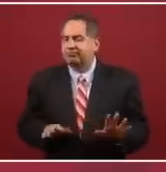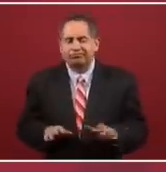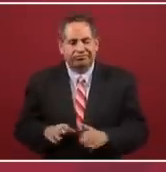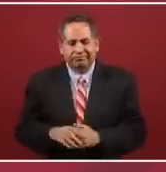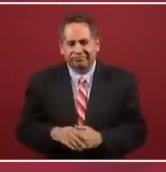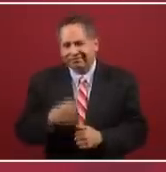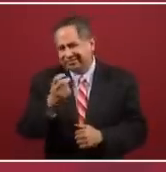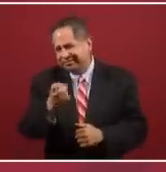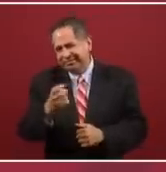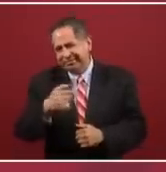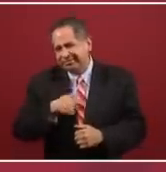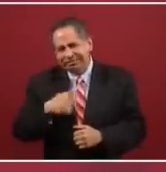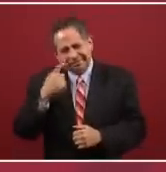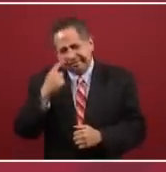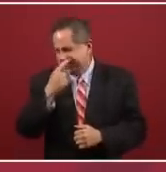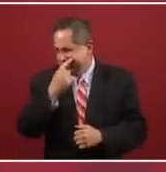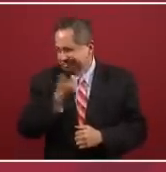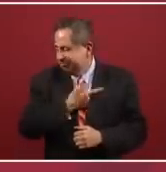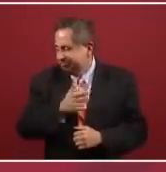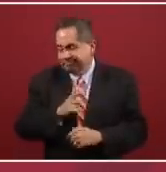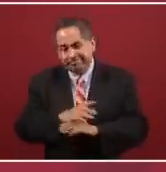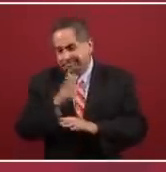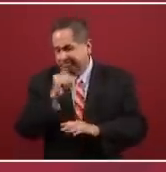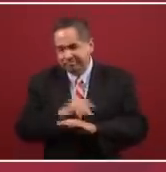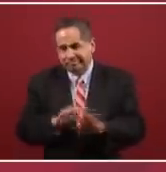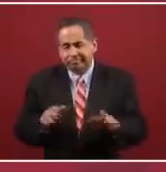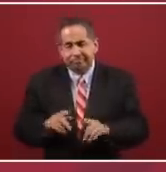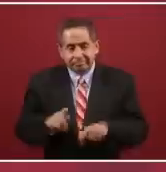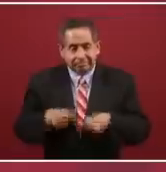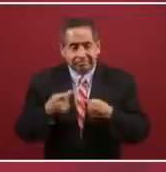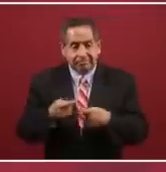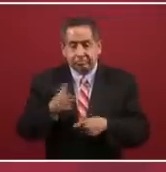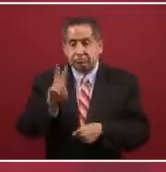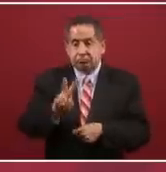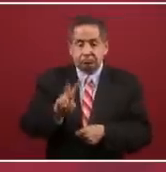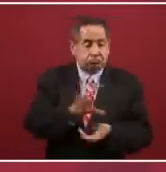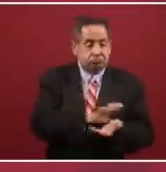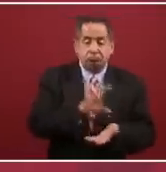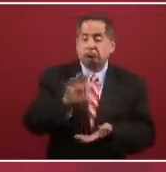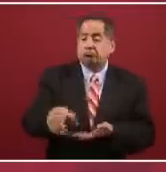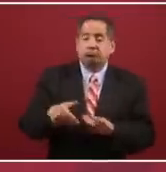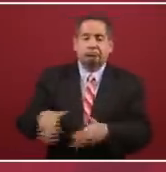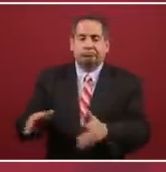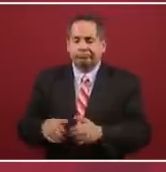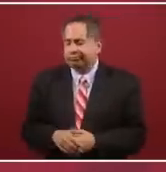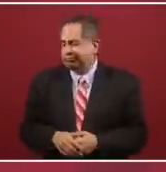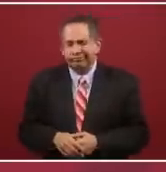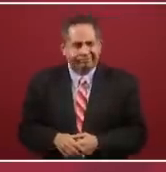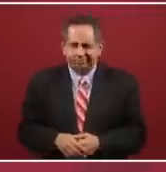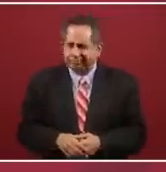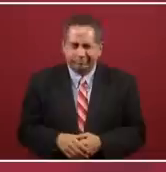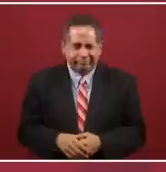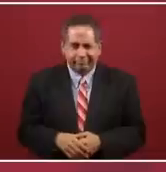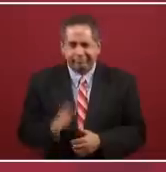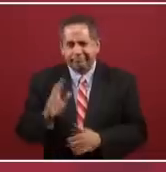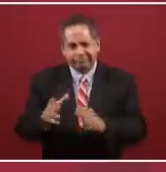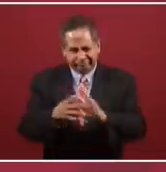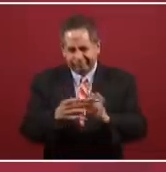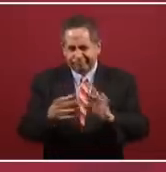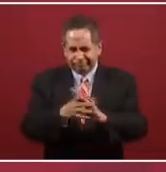eso ya no se puede, ni se va a permitir. Ya les platiqué el otro día de cómo tenían